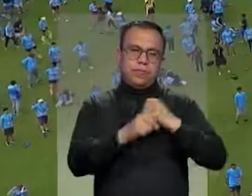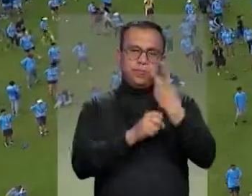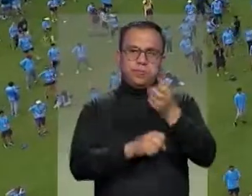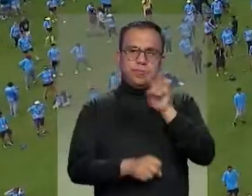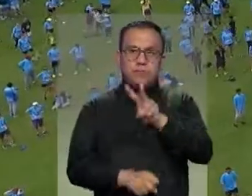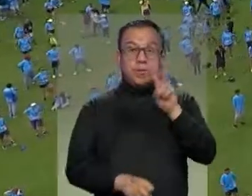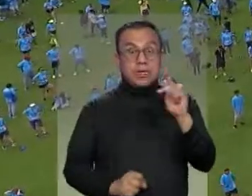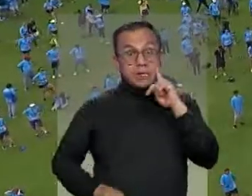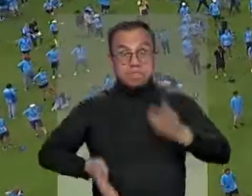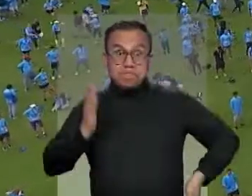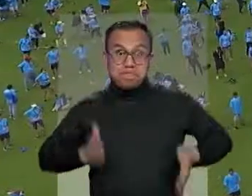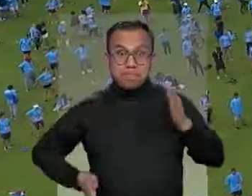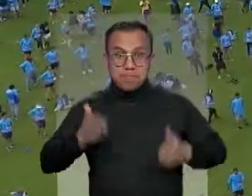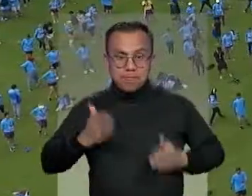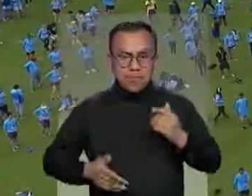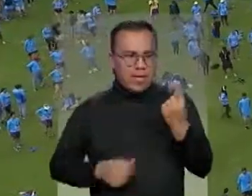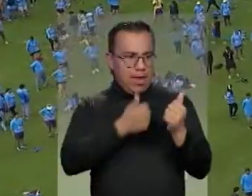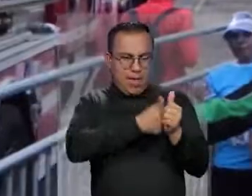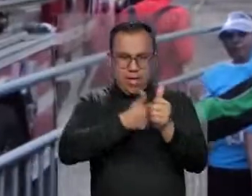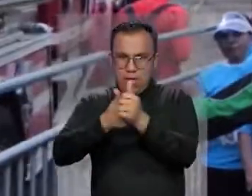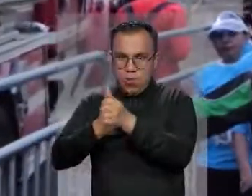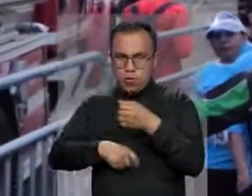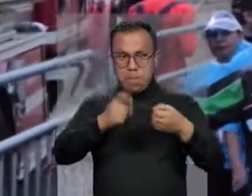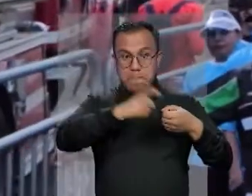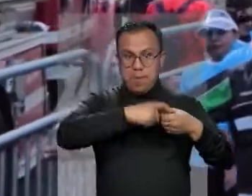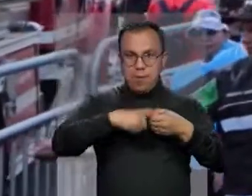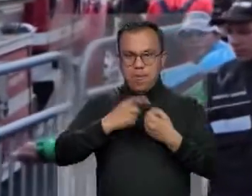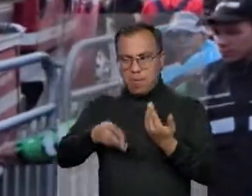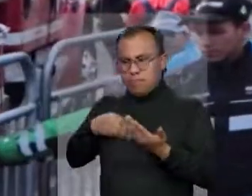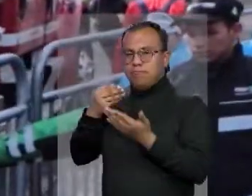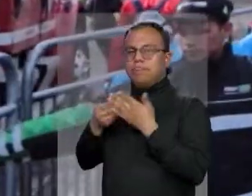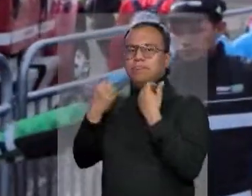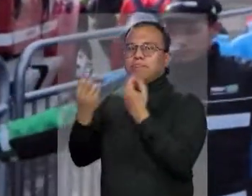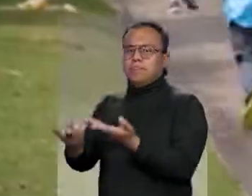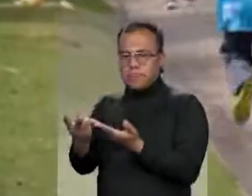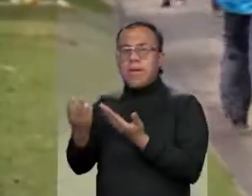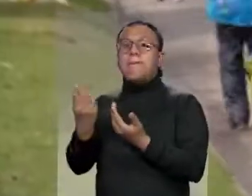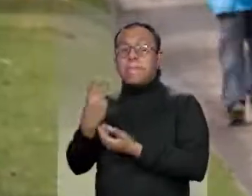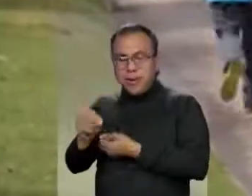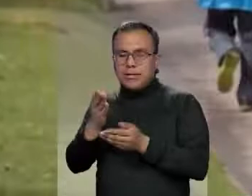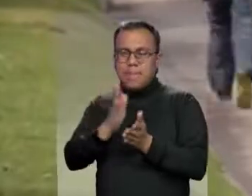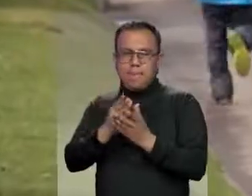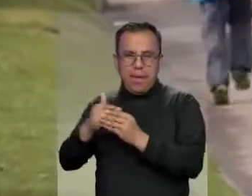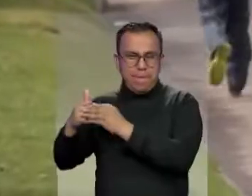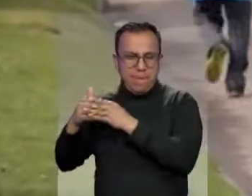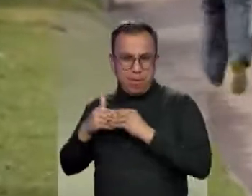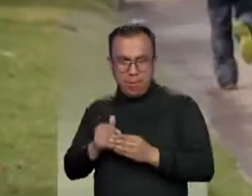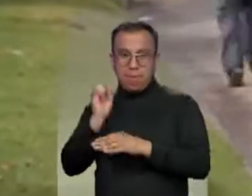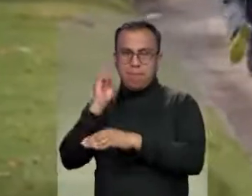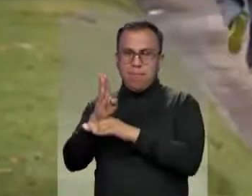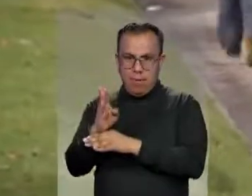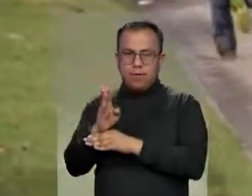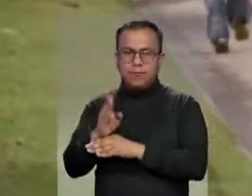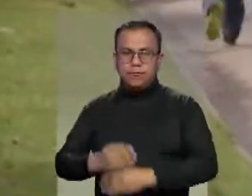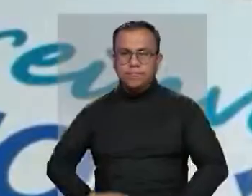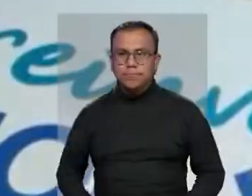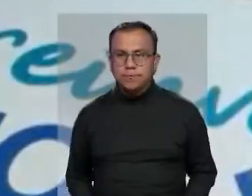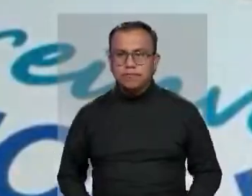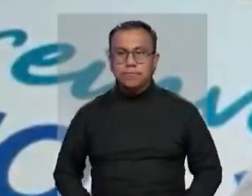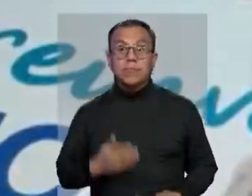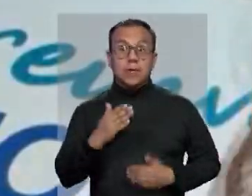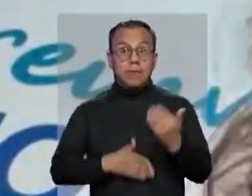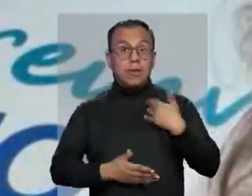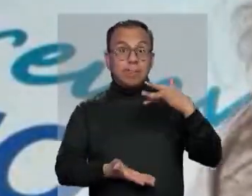una carrera que por cada corredor inscrito la organización donará 20 rebanadas de pan a los bancos de alimentos la carrera